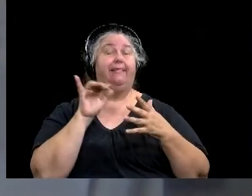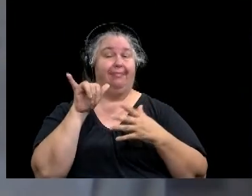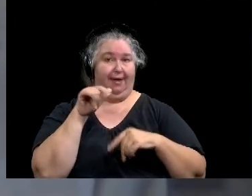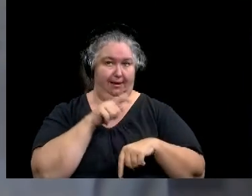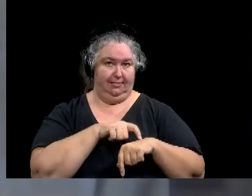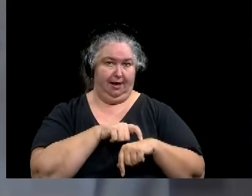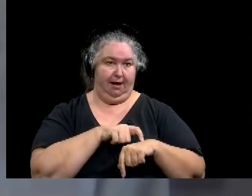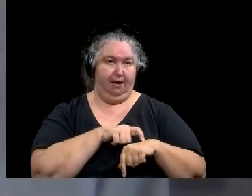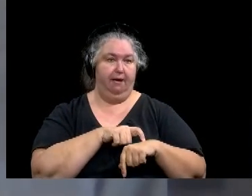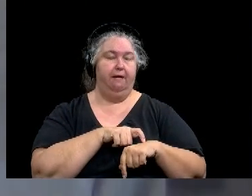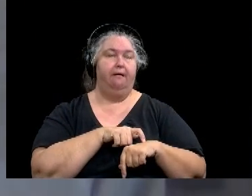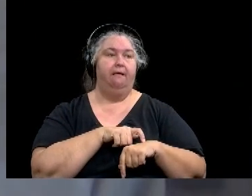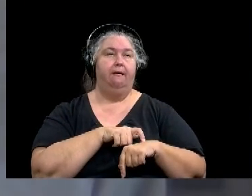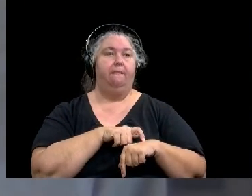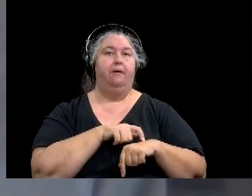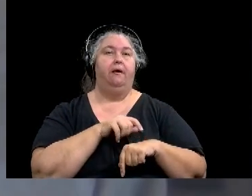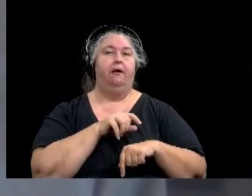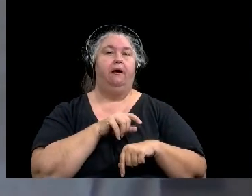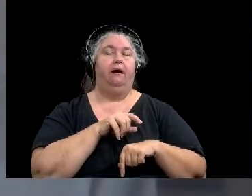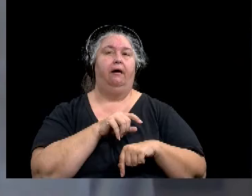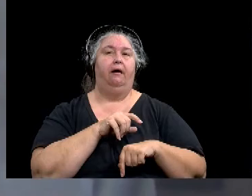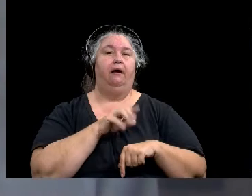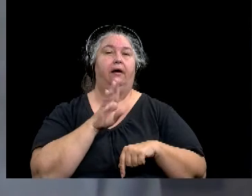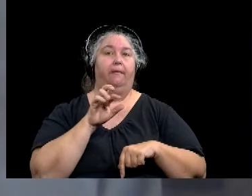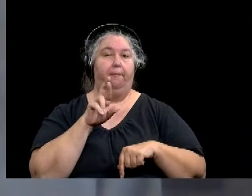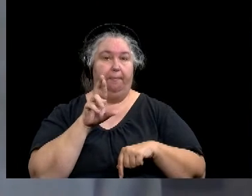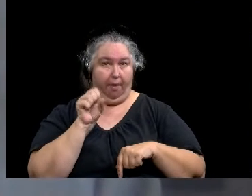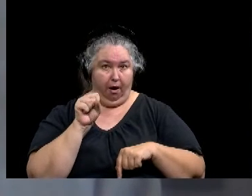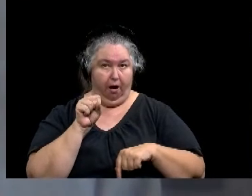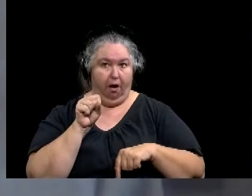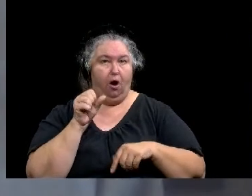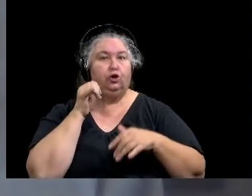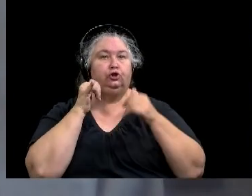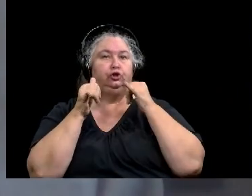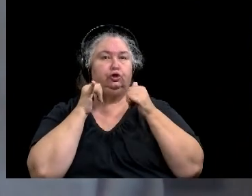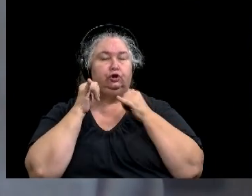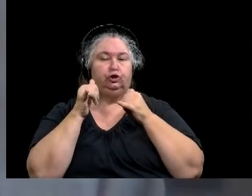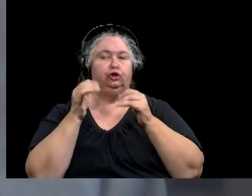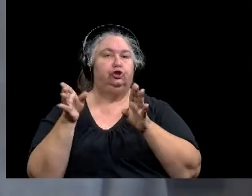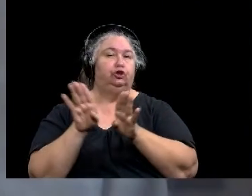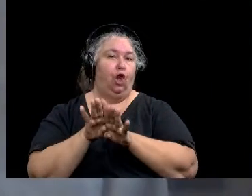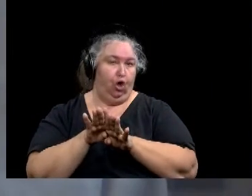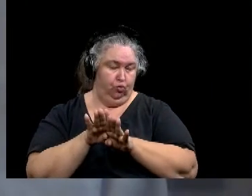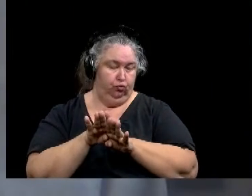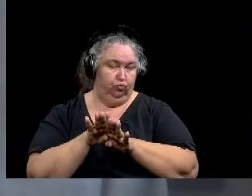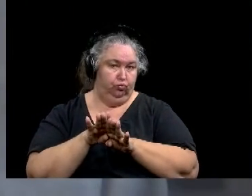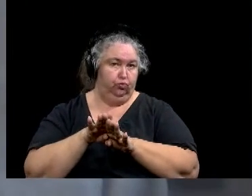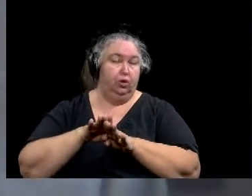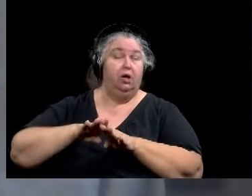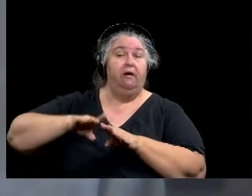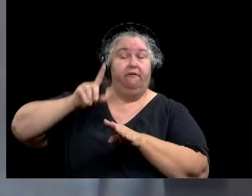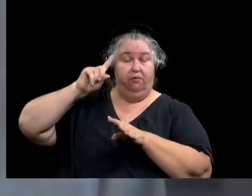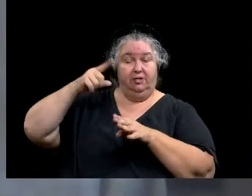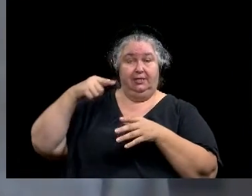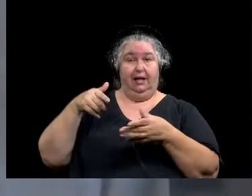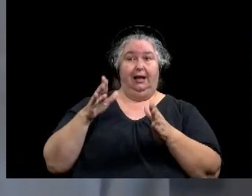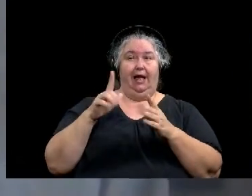consecutivos y sin 'breaks' los bares se tendrían que cerrar y no tendrían que